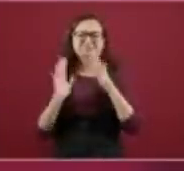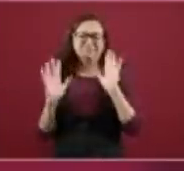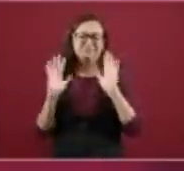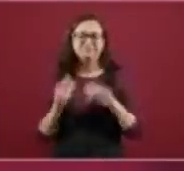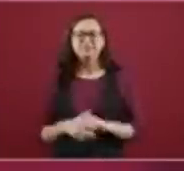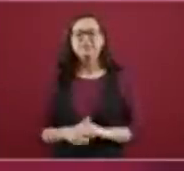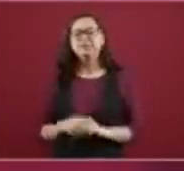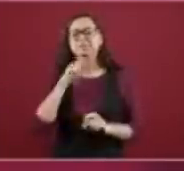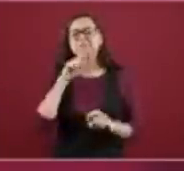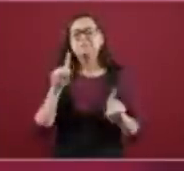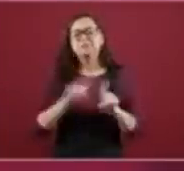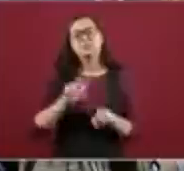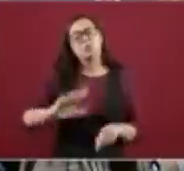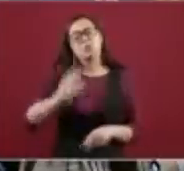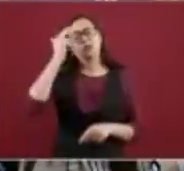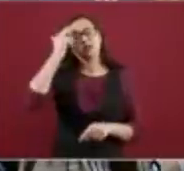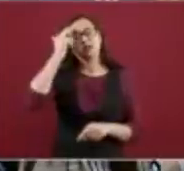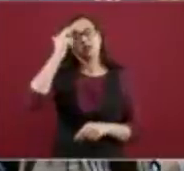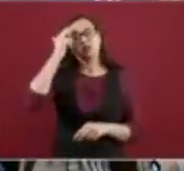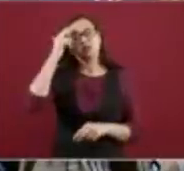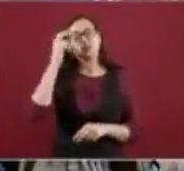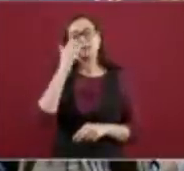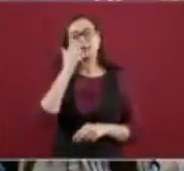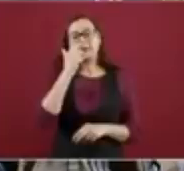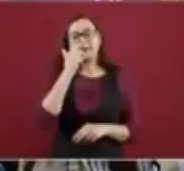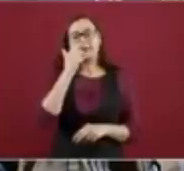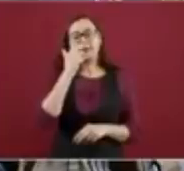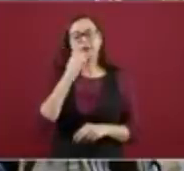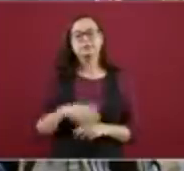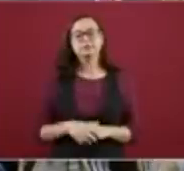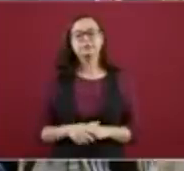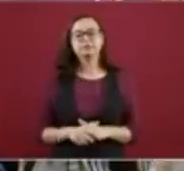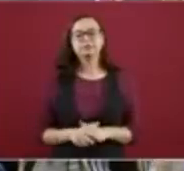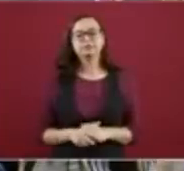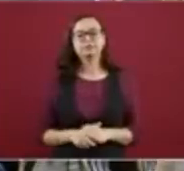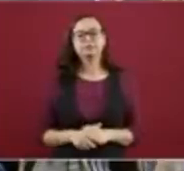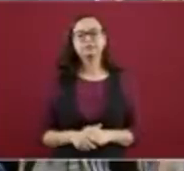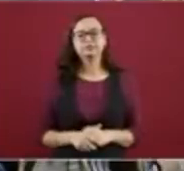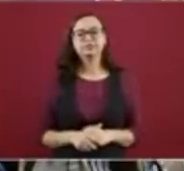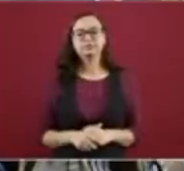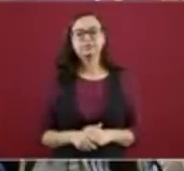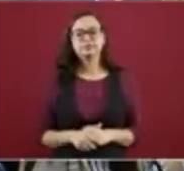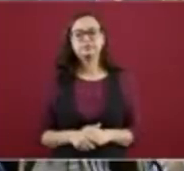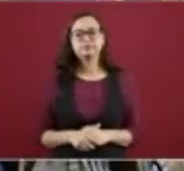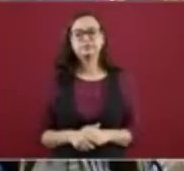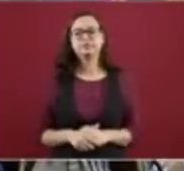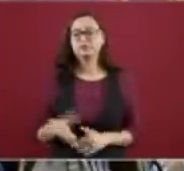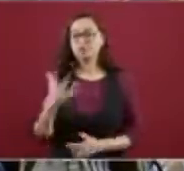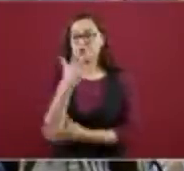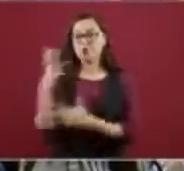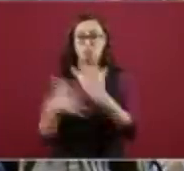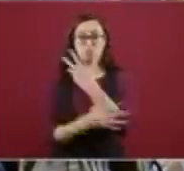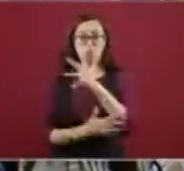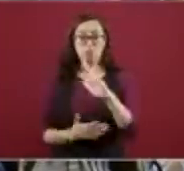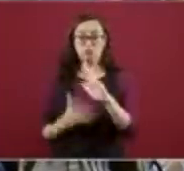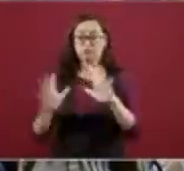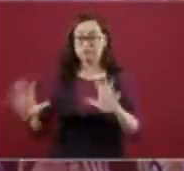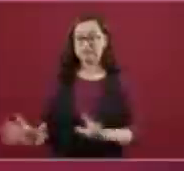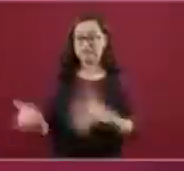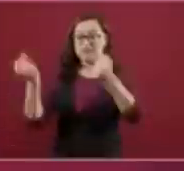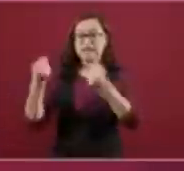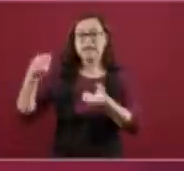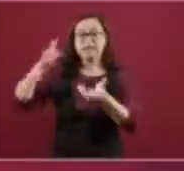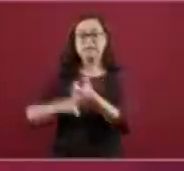esto es importante, que también cuando se inició el rescate se constituyó el Consejo